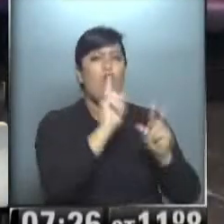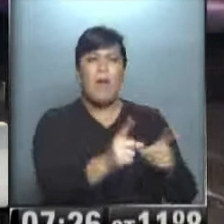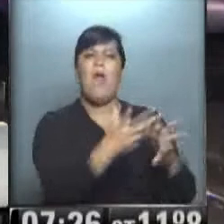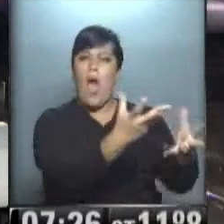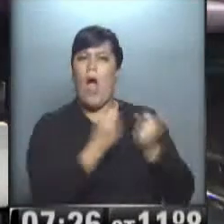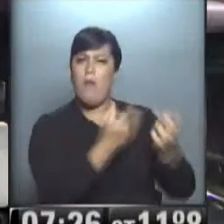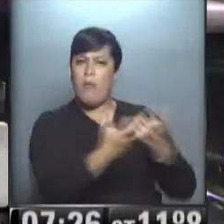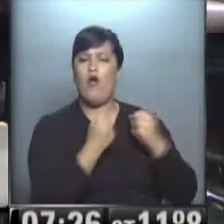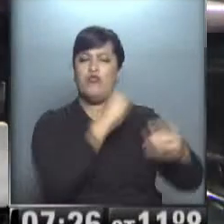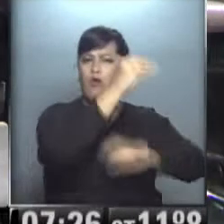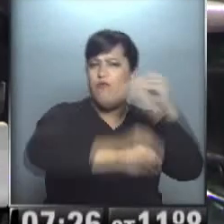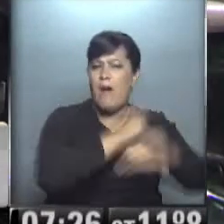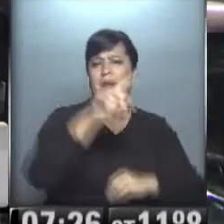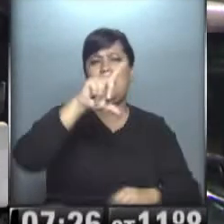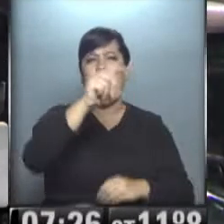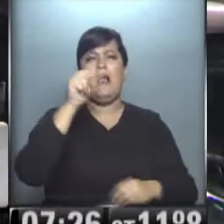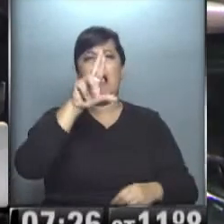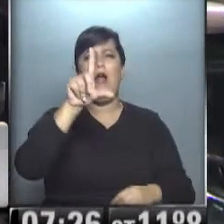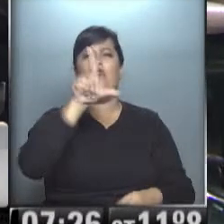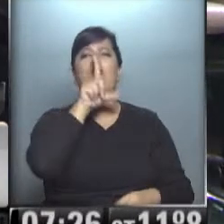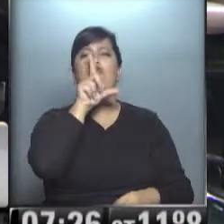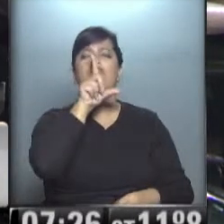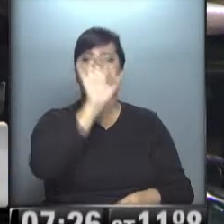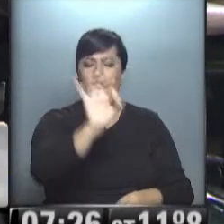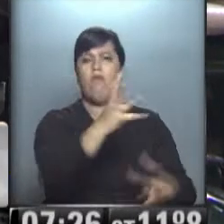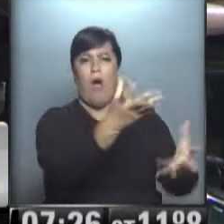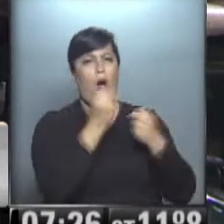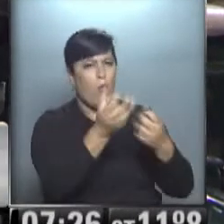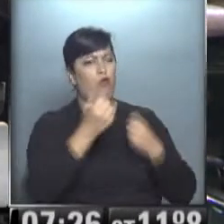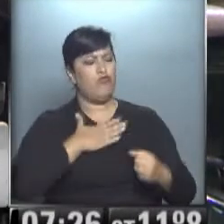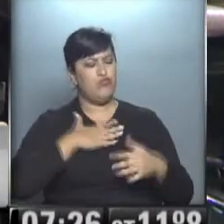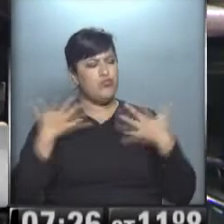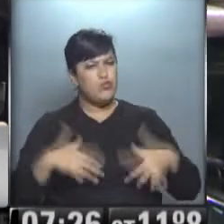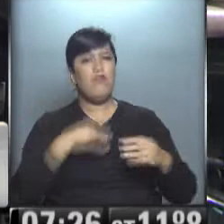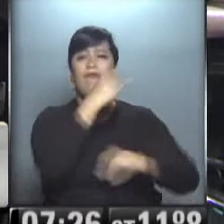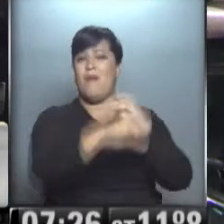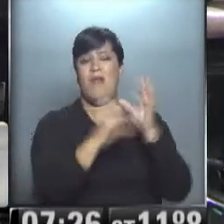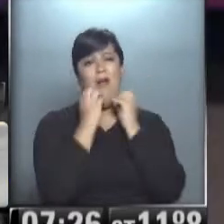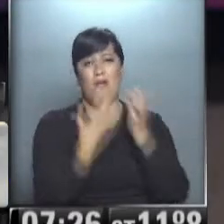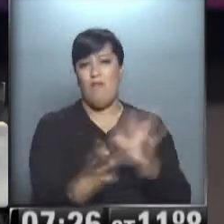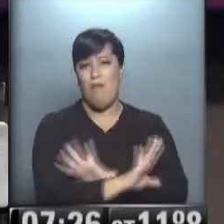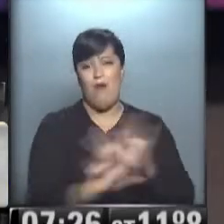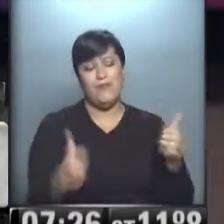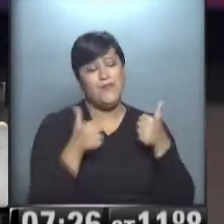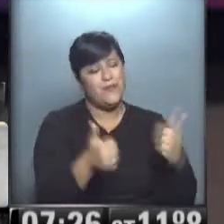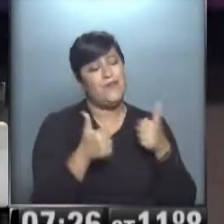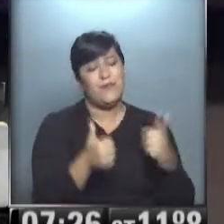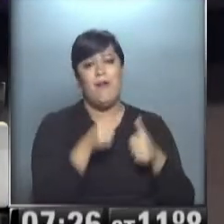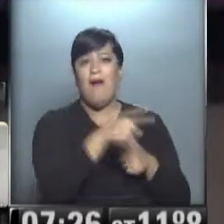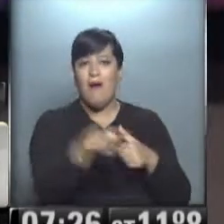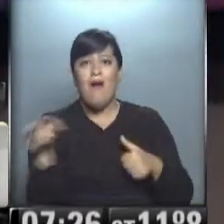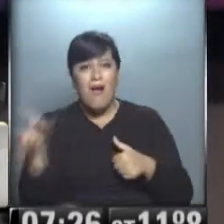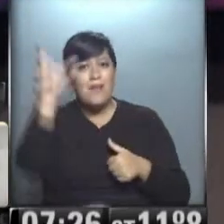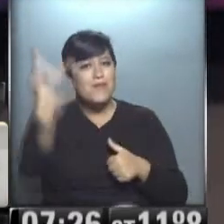tanto por stella por claudia por remos porque es una familia hermosa y creo que se encontró con una familia